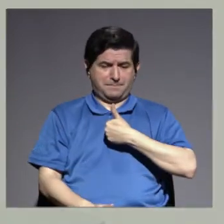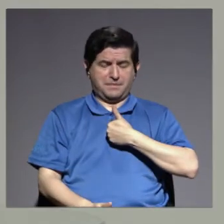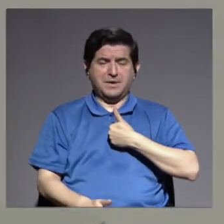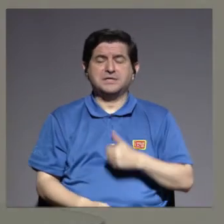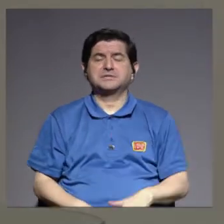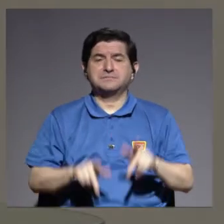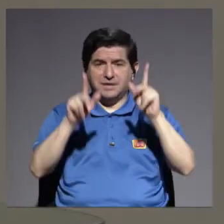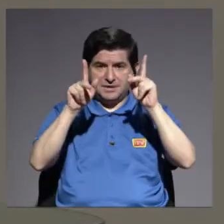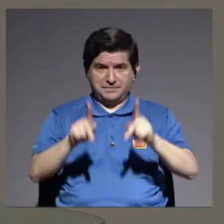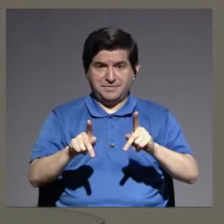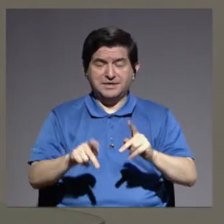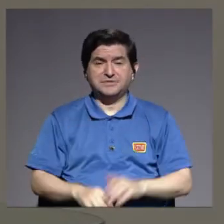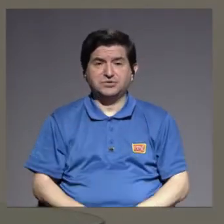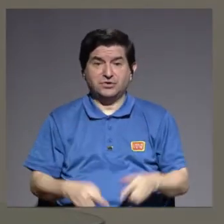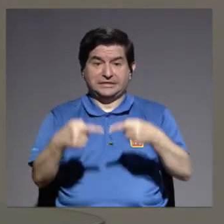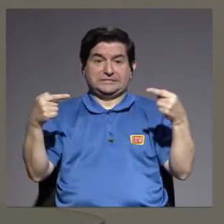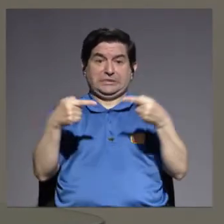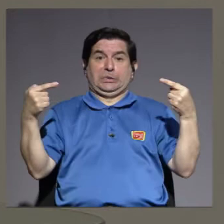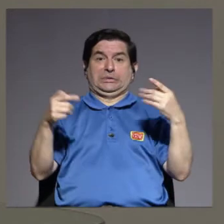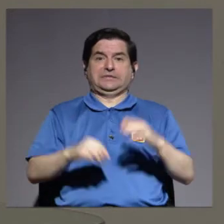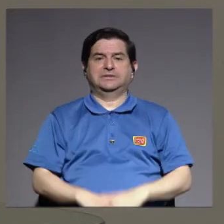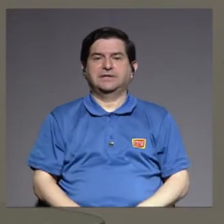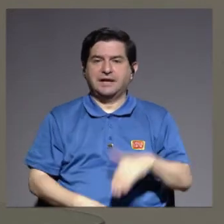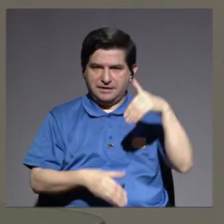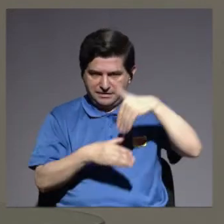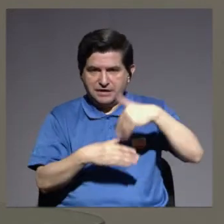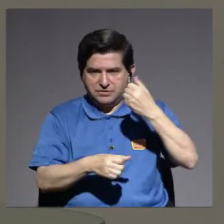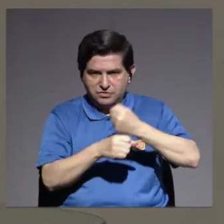está en contra de Y de igual modo,